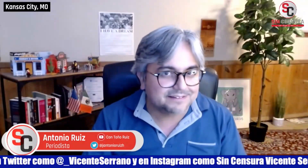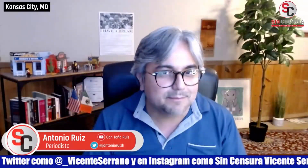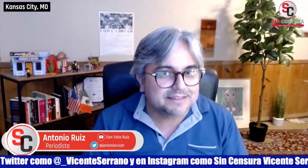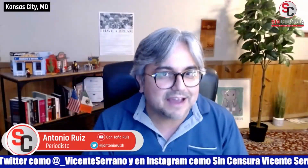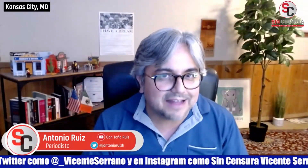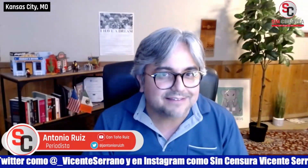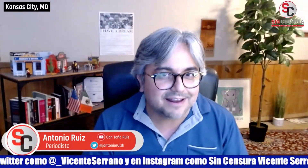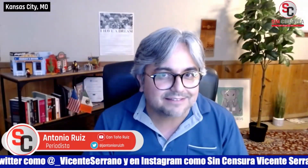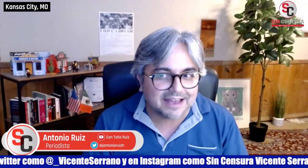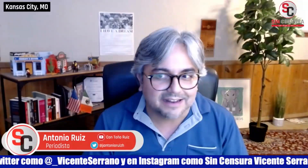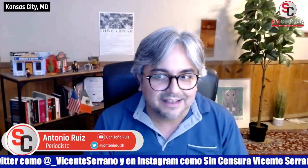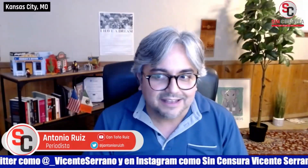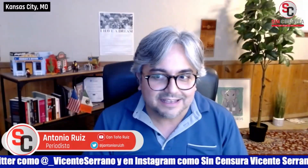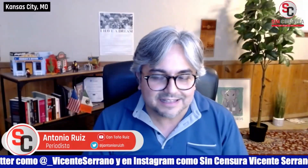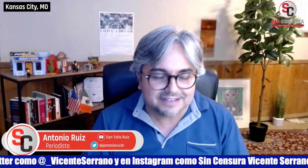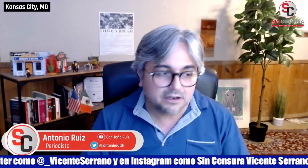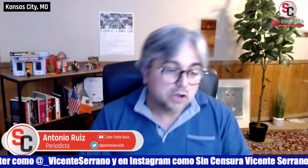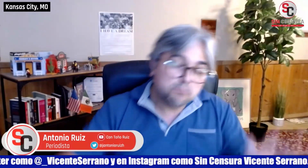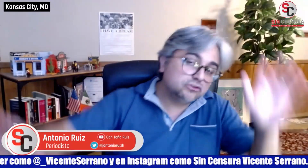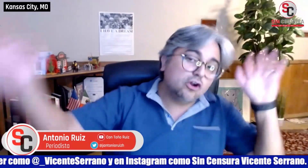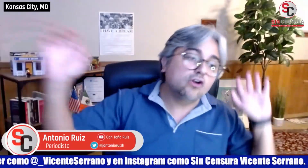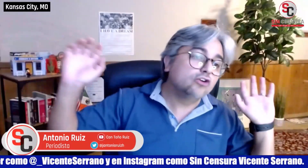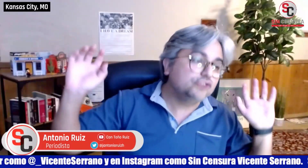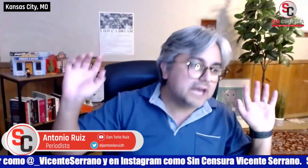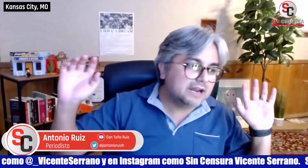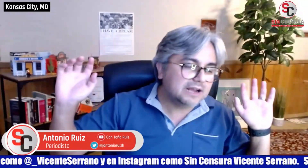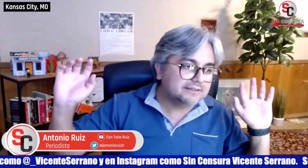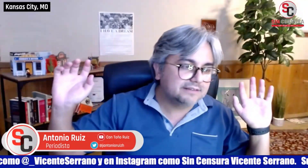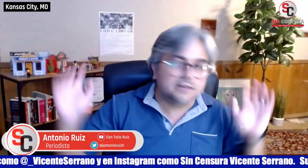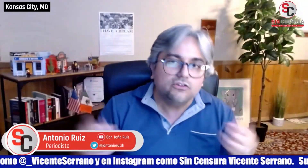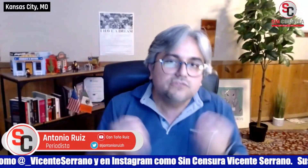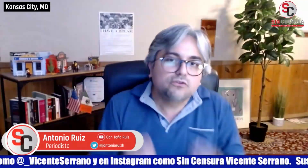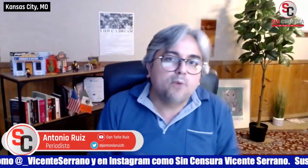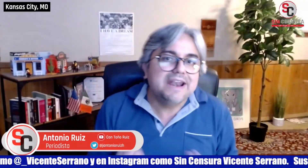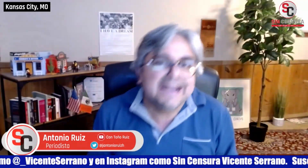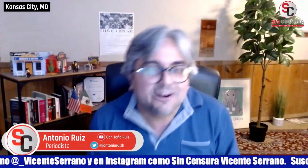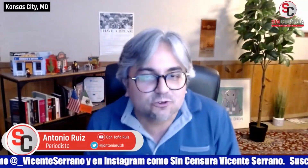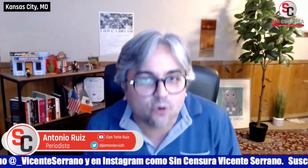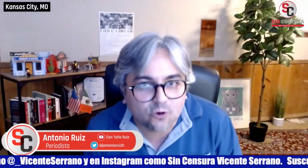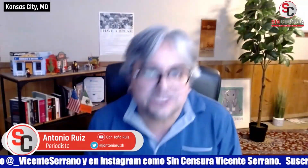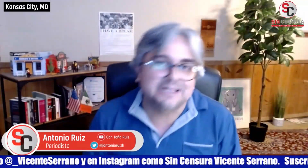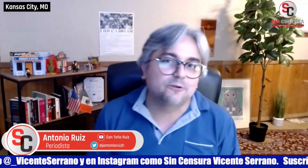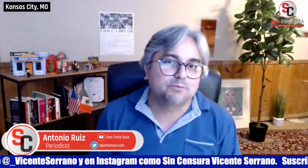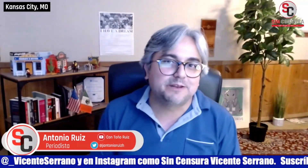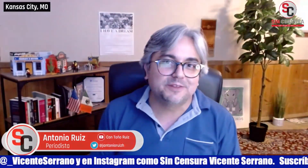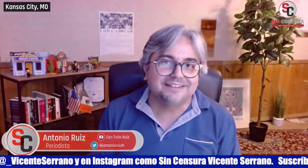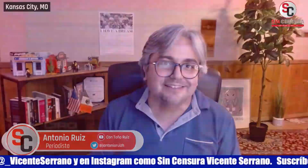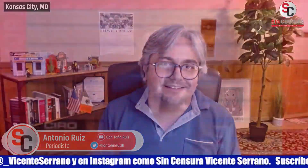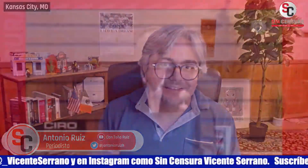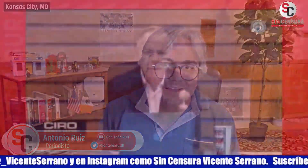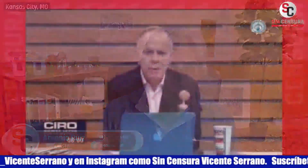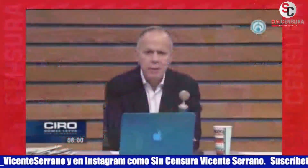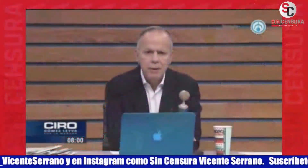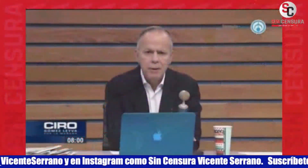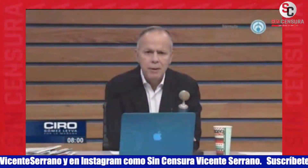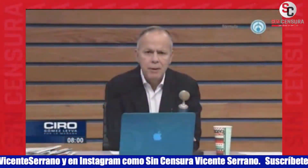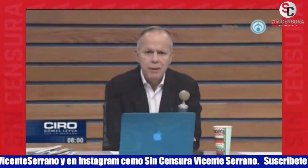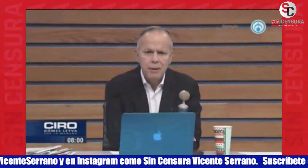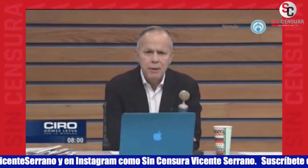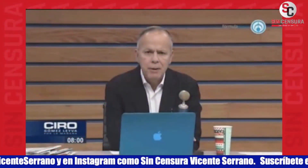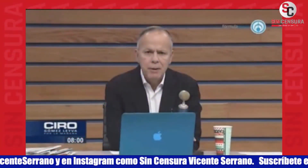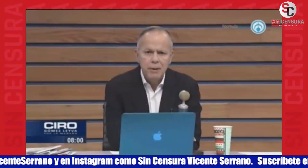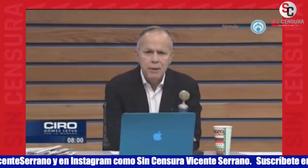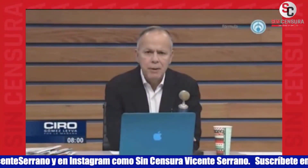discriminar precisamente a Hans Salazar y dicen, pues no lo conocía Hans Salazar. No se supone que nos conozcan a los periodistas. Los periodistas no